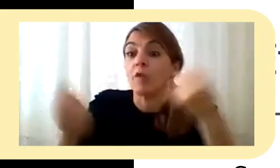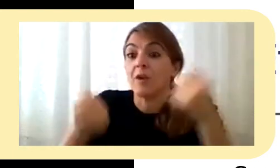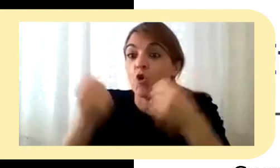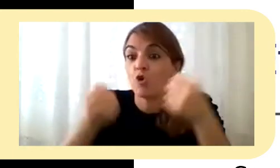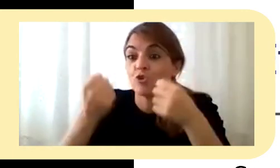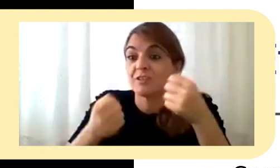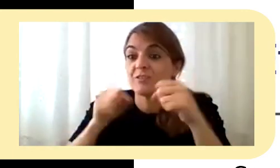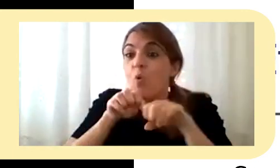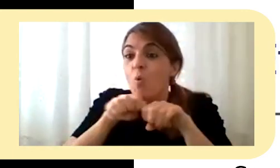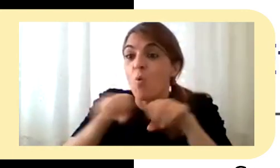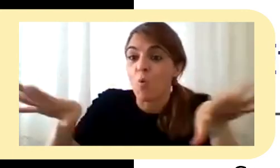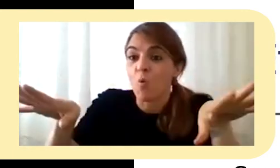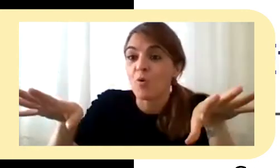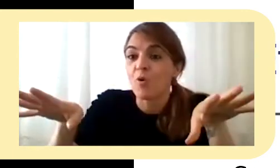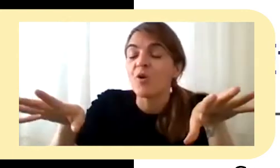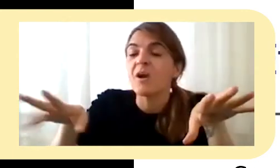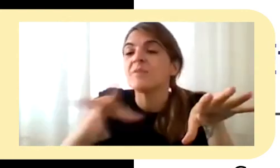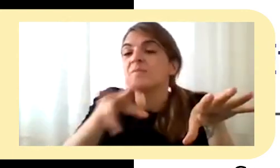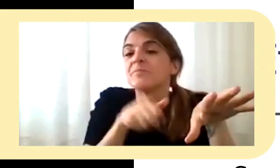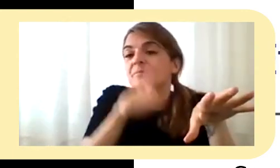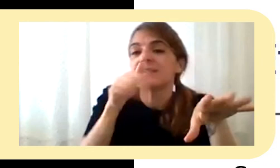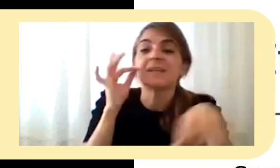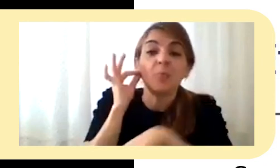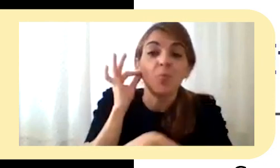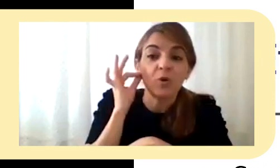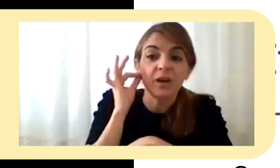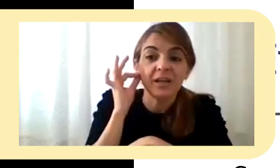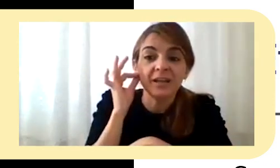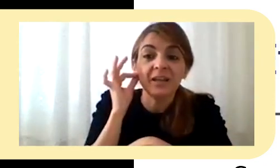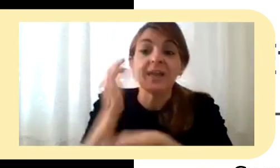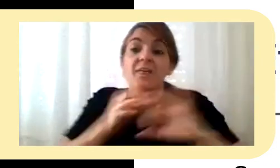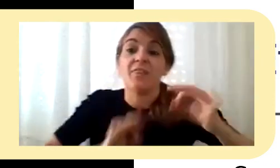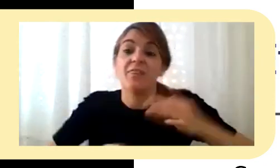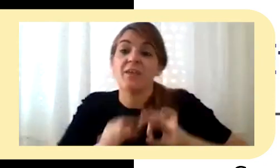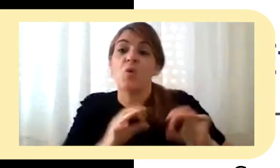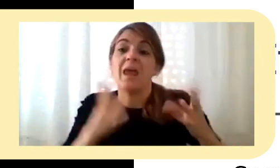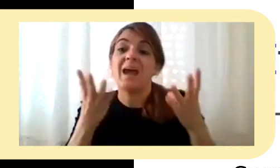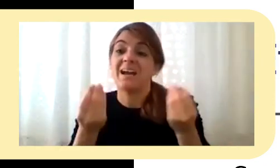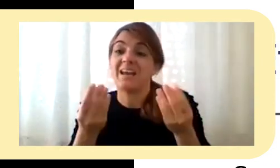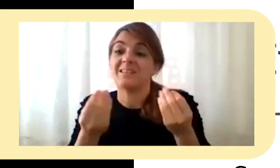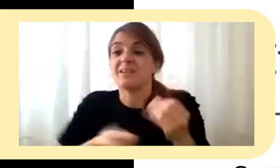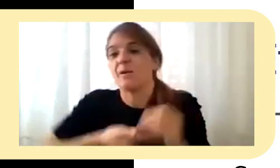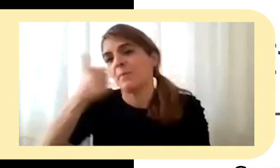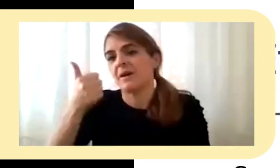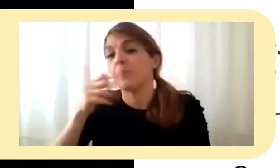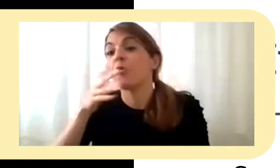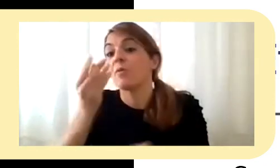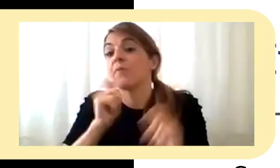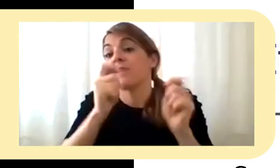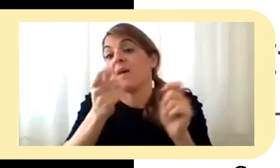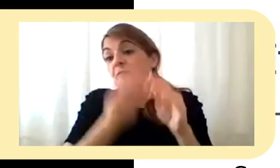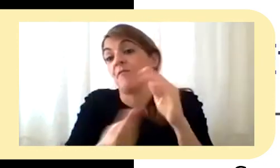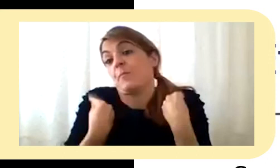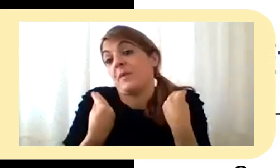grasa. La mujer tiene un 15% de célula grasa más que el hombre porque tiene que dar la vida y fabricar leche. Entonces, es